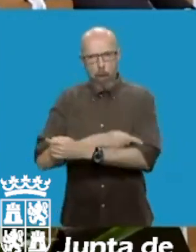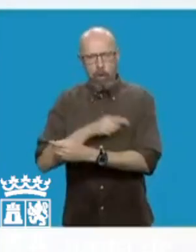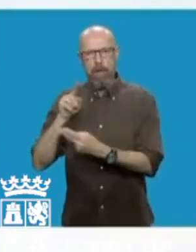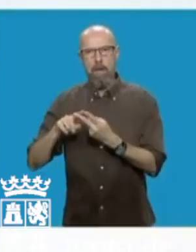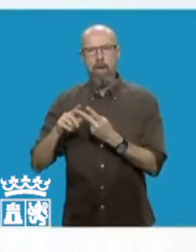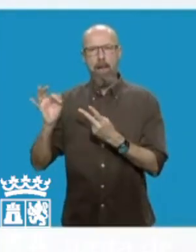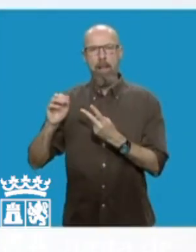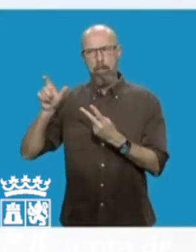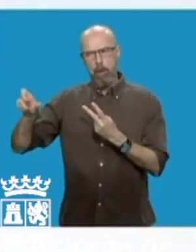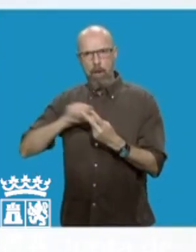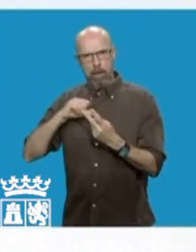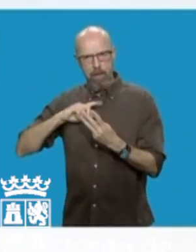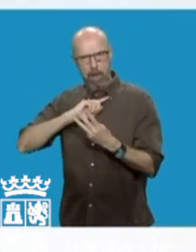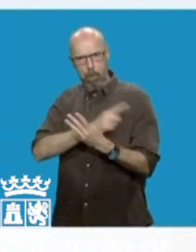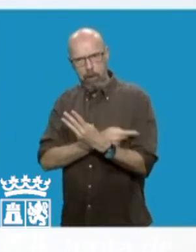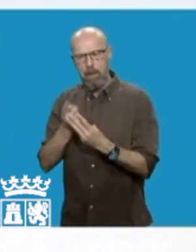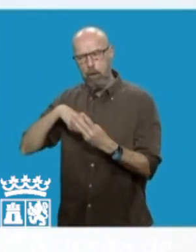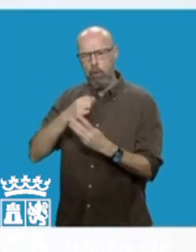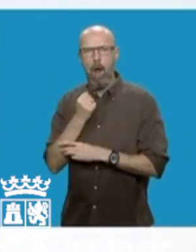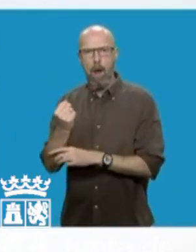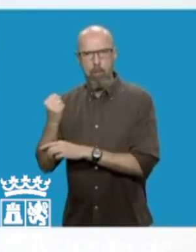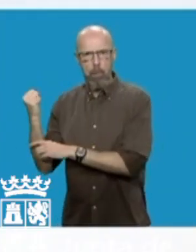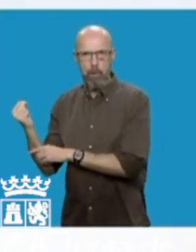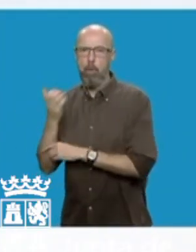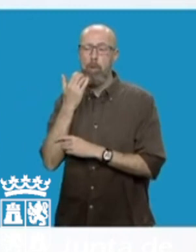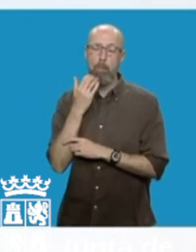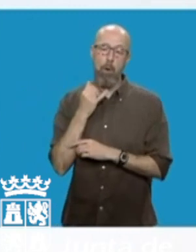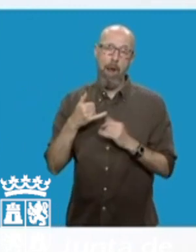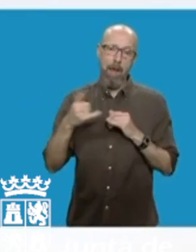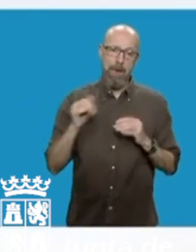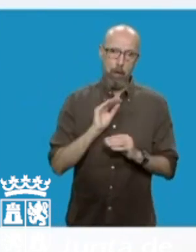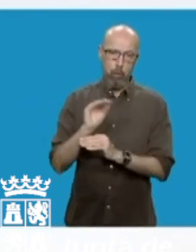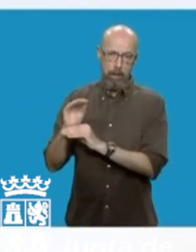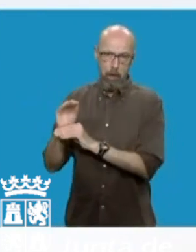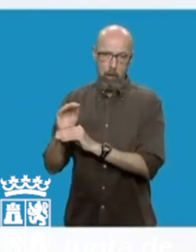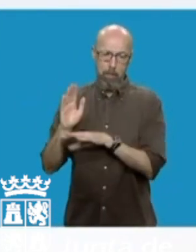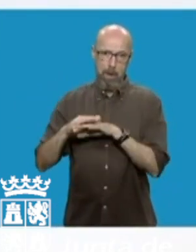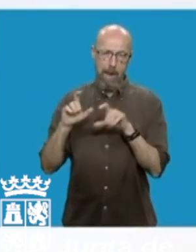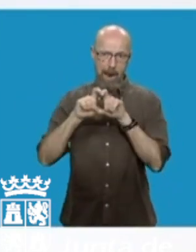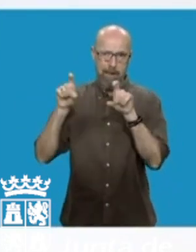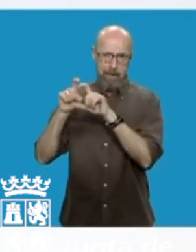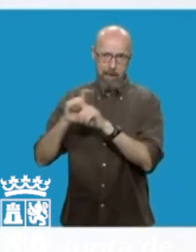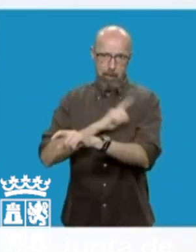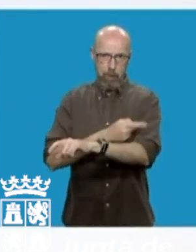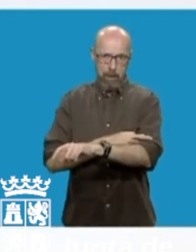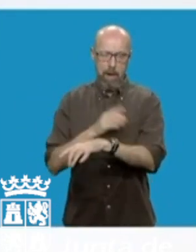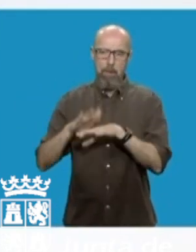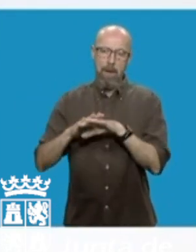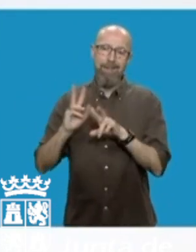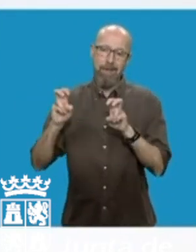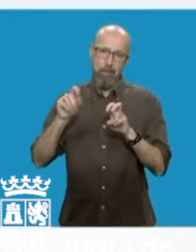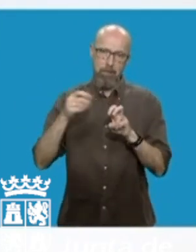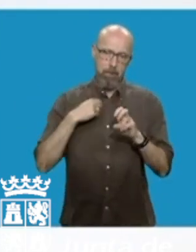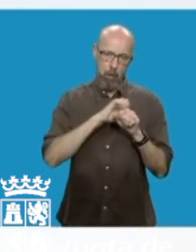nuestros deportistas. Buen ejemplo de ello han sido las nuevas líneas de subvención a entidades deportivas de Castilla y León para hacer frente a la crisis ocasionada